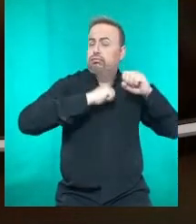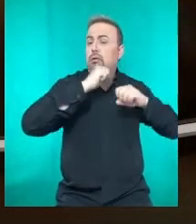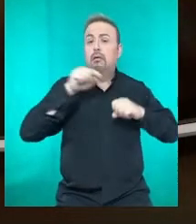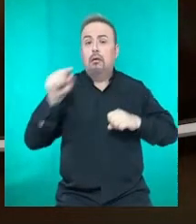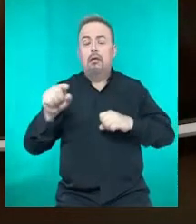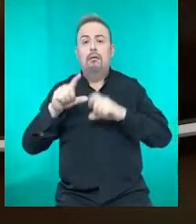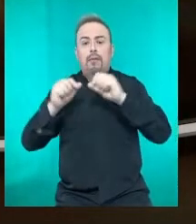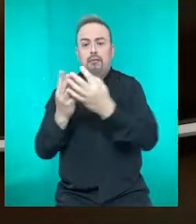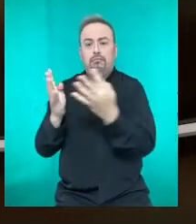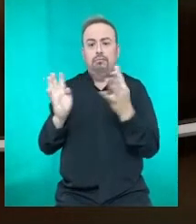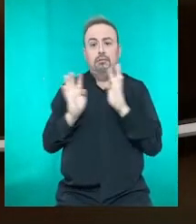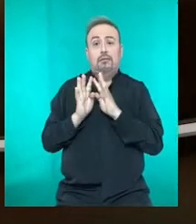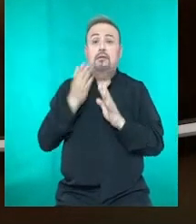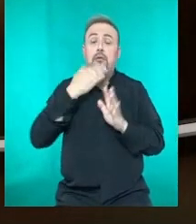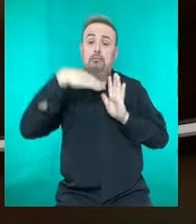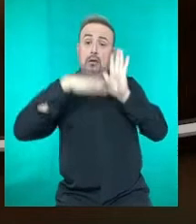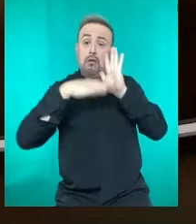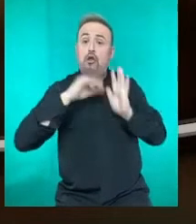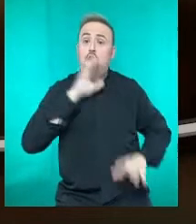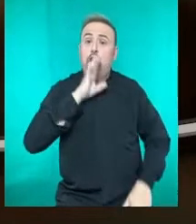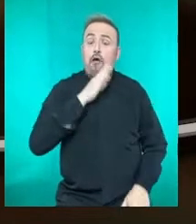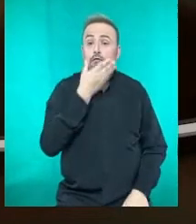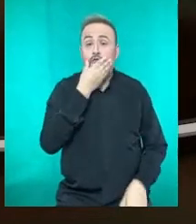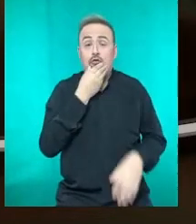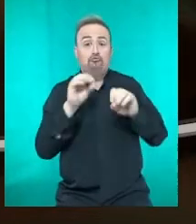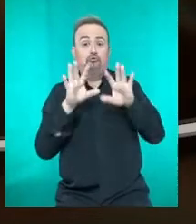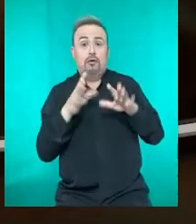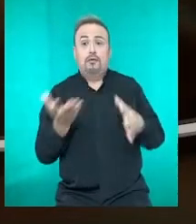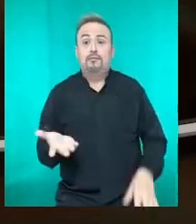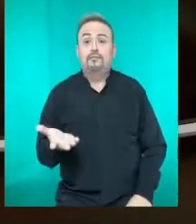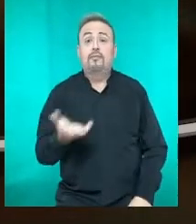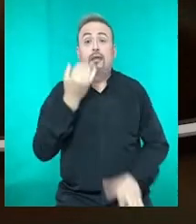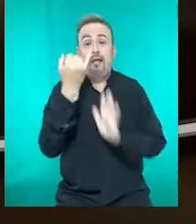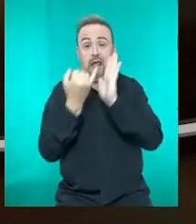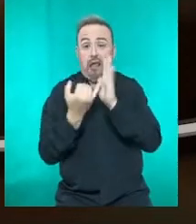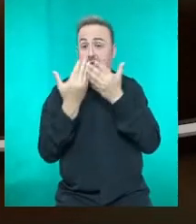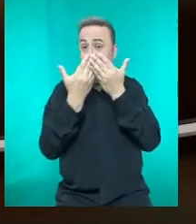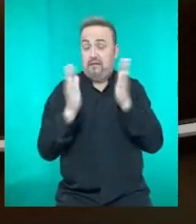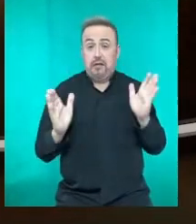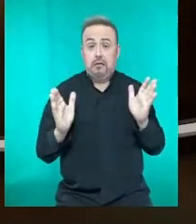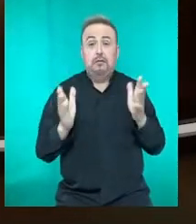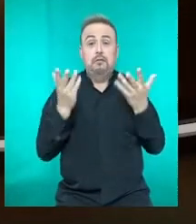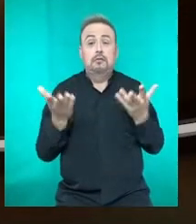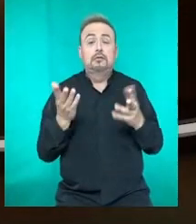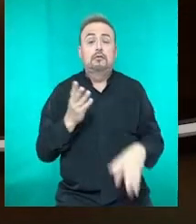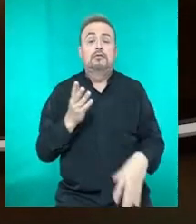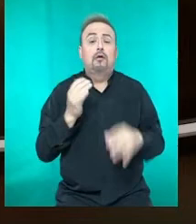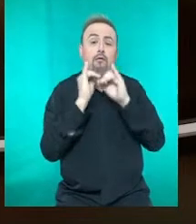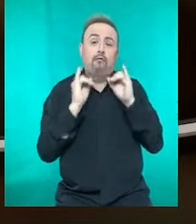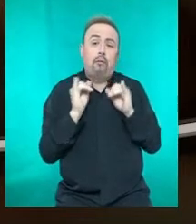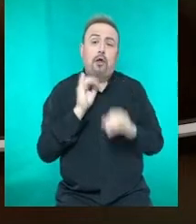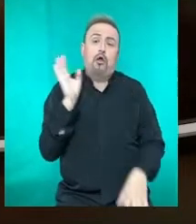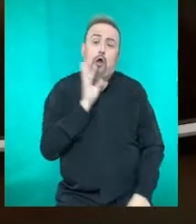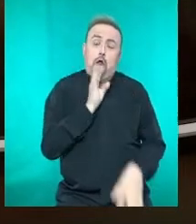toque vistoso, algo pintoresco, muy llamativo en términos estéticos, porque el diseño es abierto, puede tener distintos tipos de formas y de